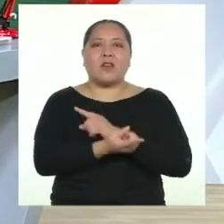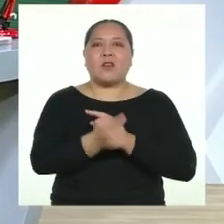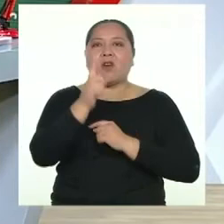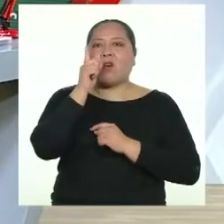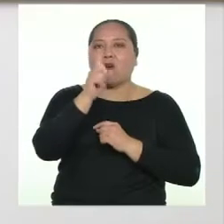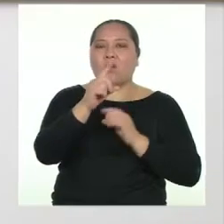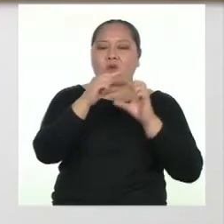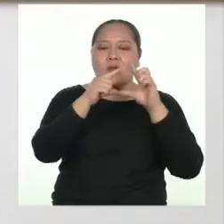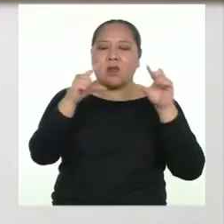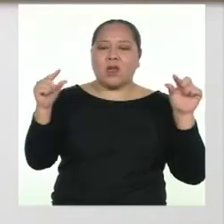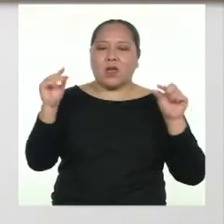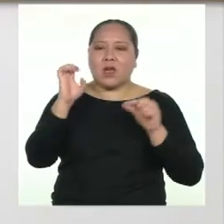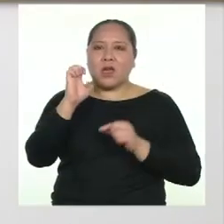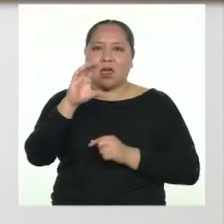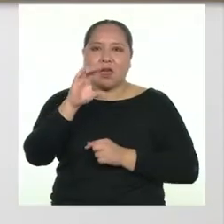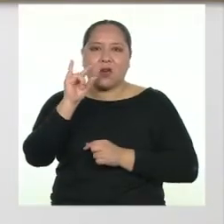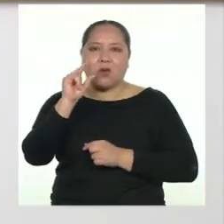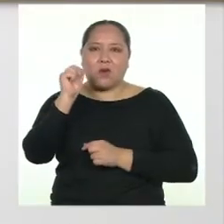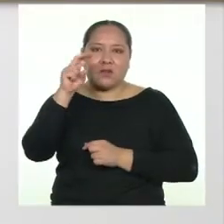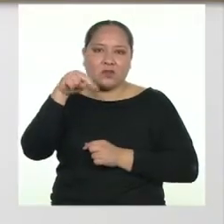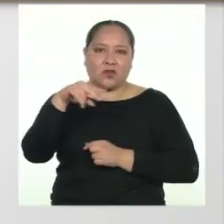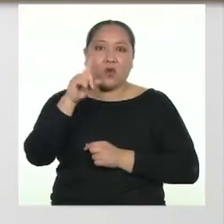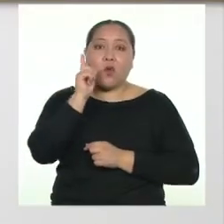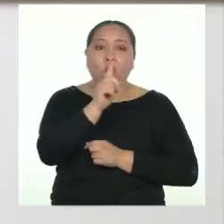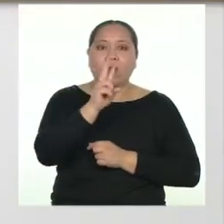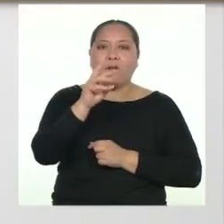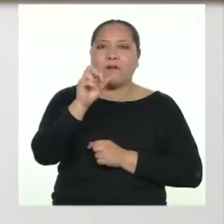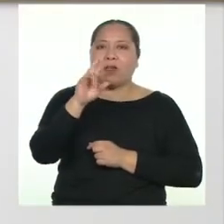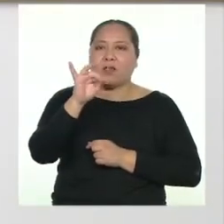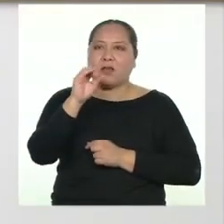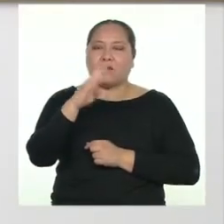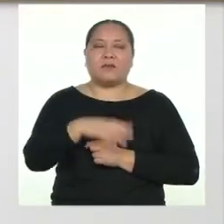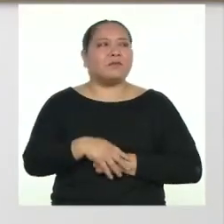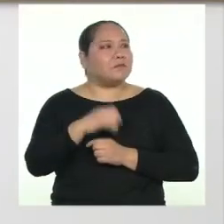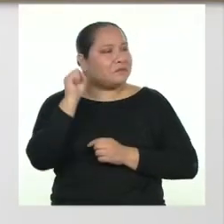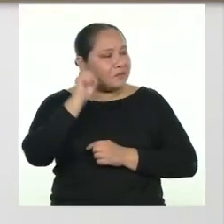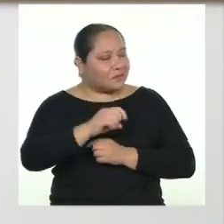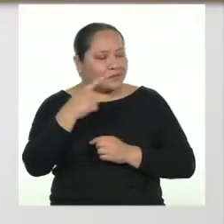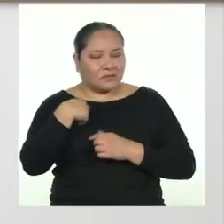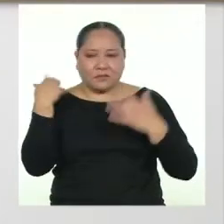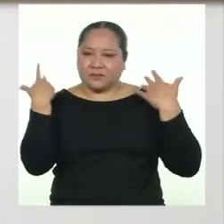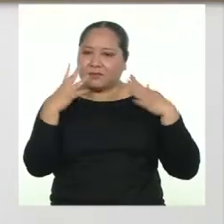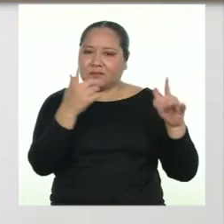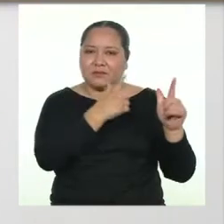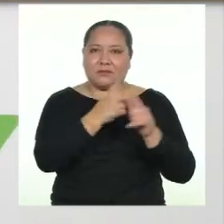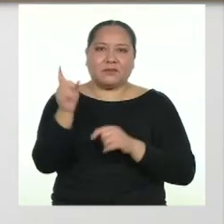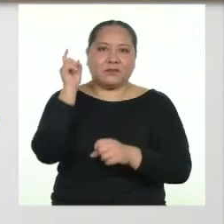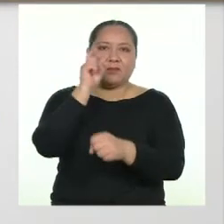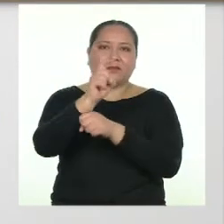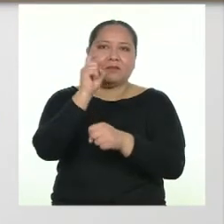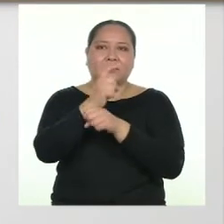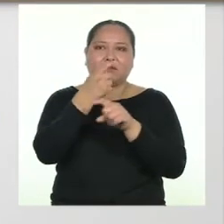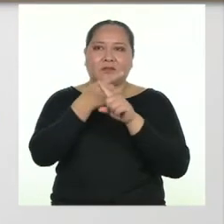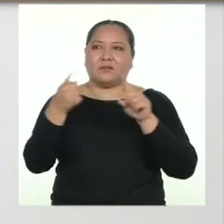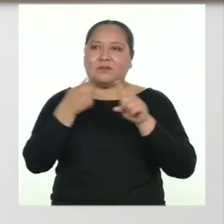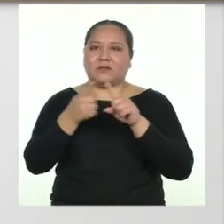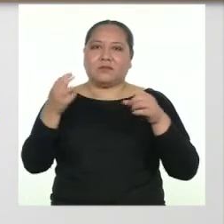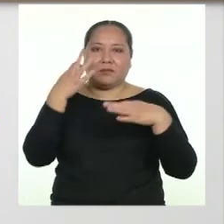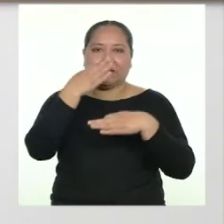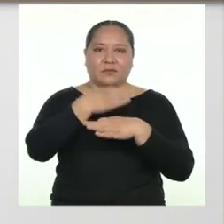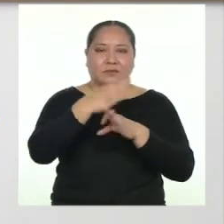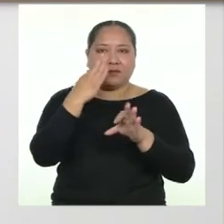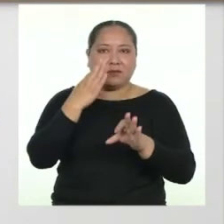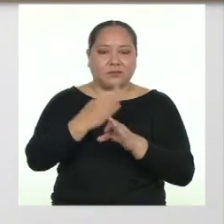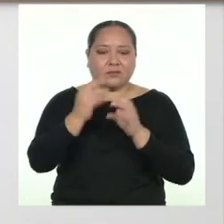ahí? Sí, Jonathan, aquí estoy. Yo también tengo todo listo para enseñarles los diferentes